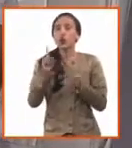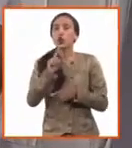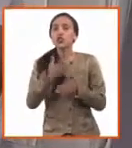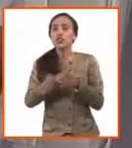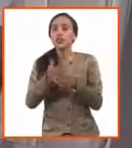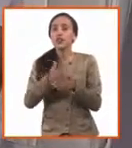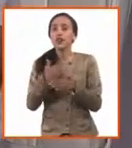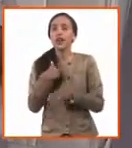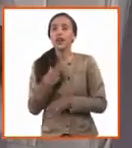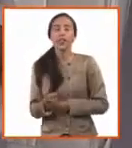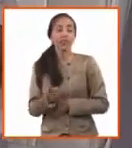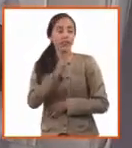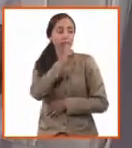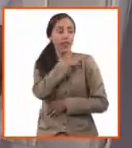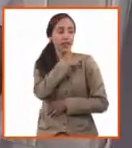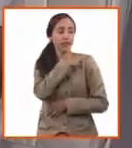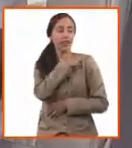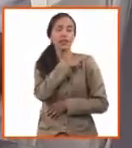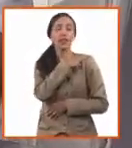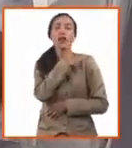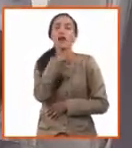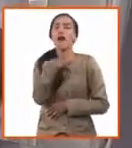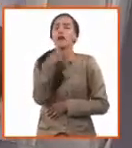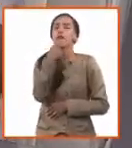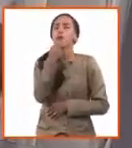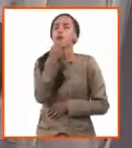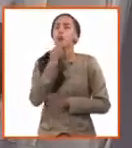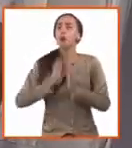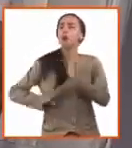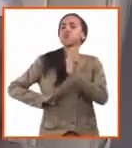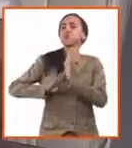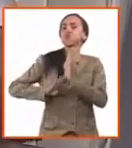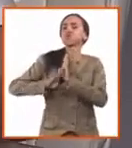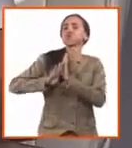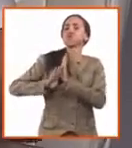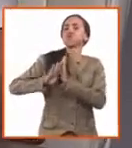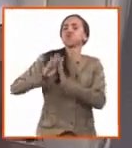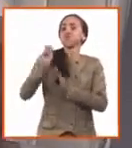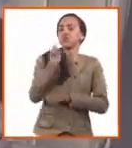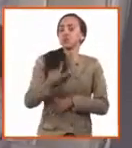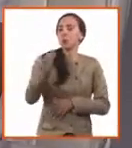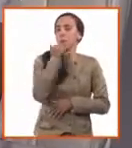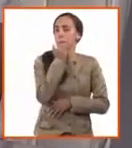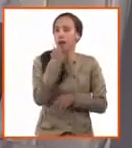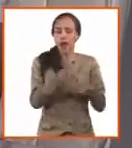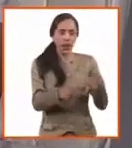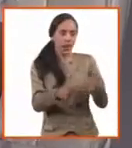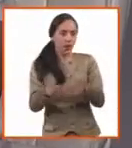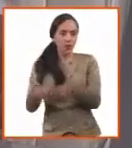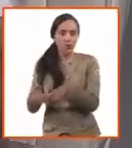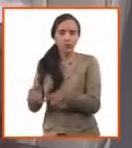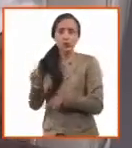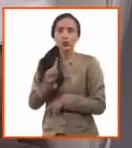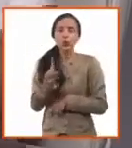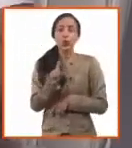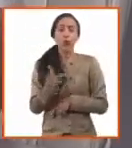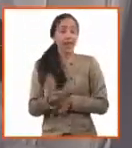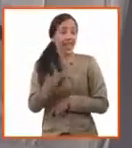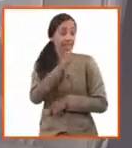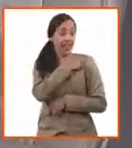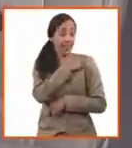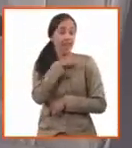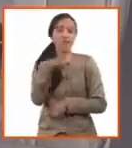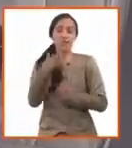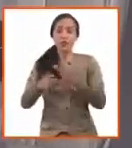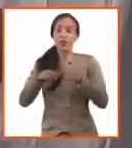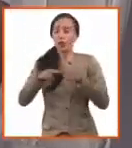hacerlo por ver de qué manera puede escalar socialmente de qué manera puedo obtener más recursos sino que es dirigente va a ser lo voy a tener